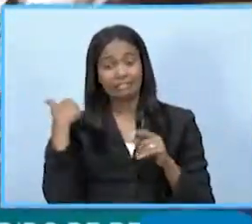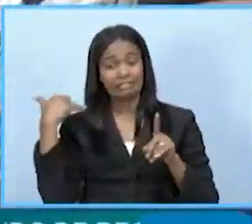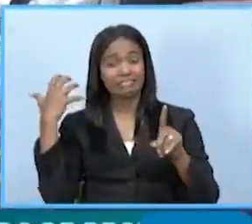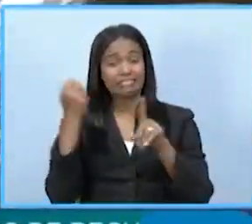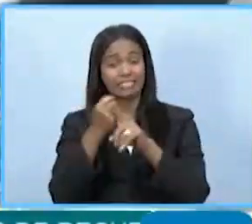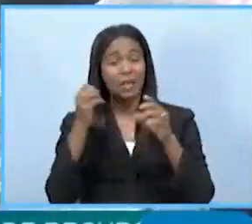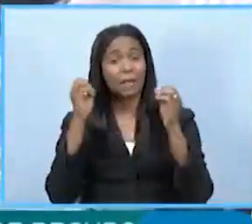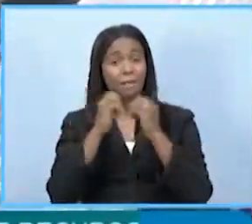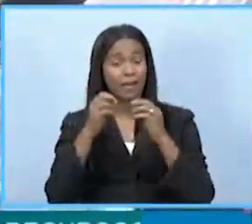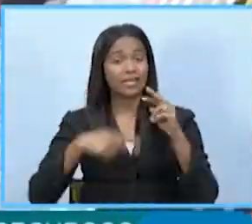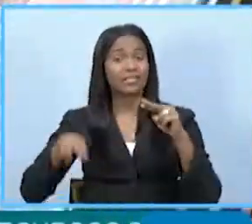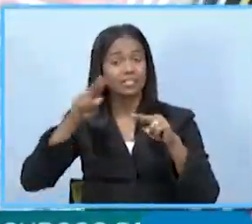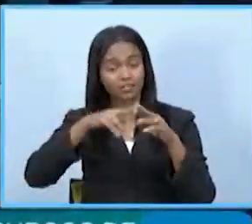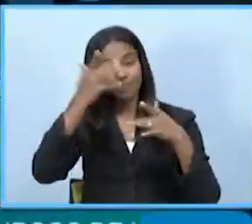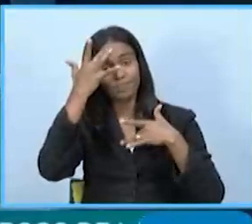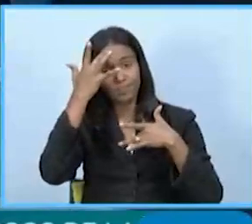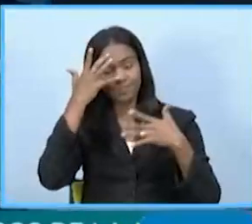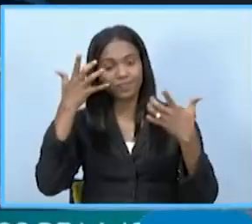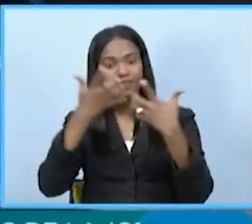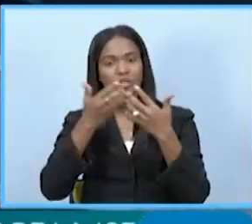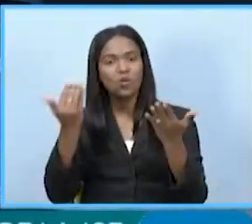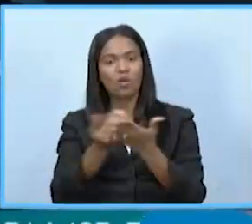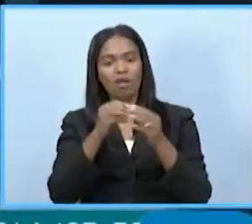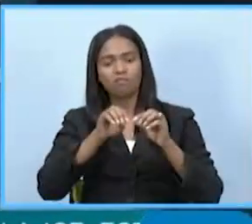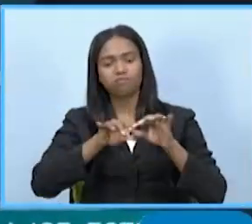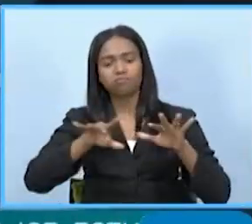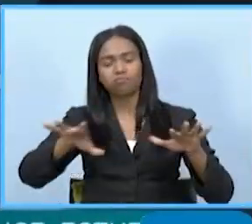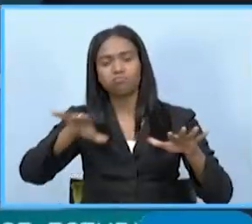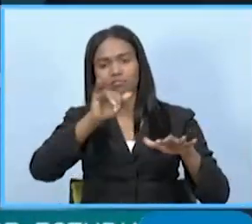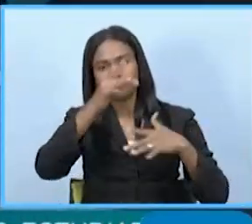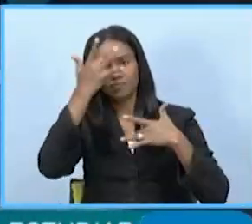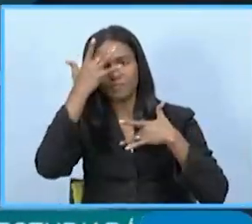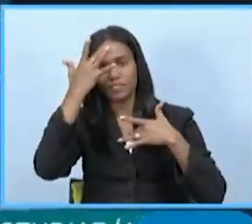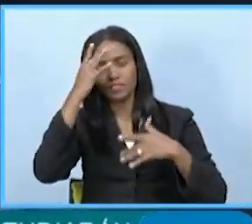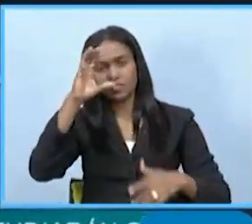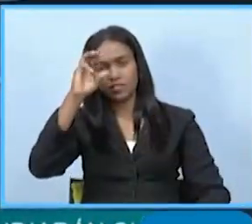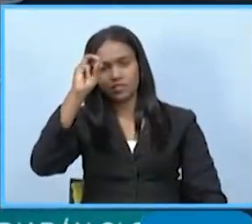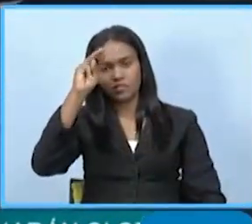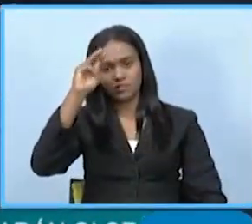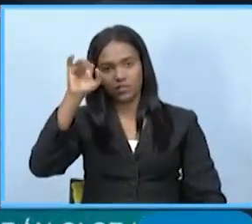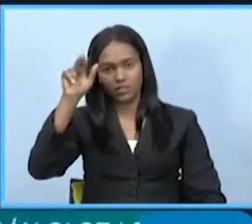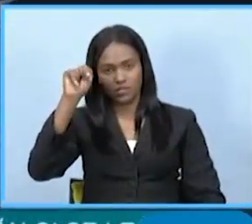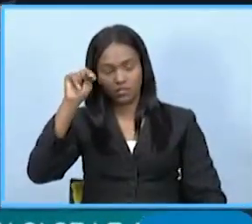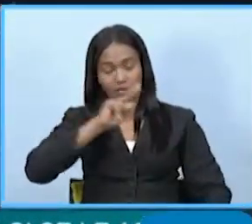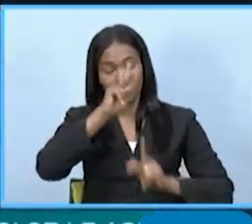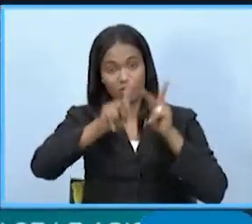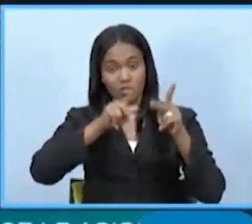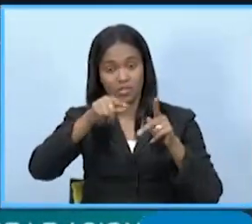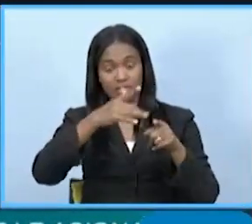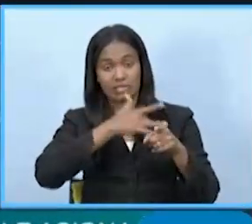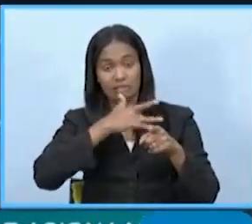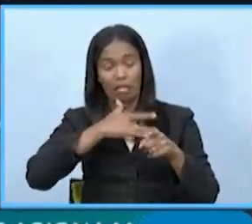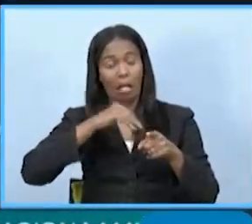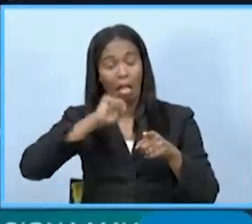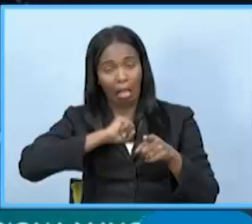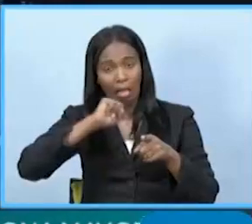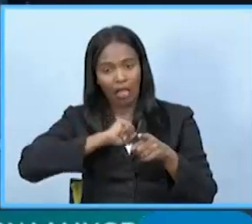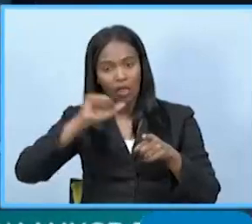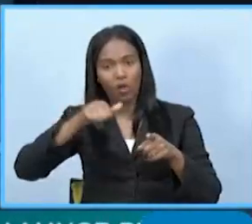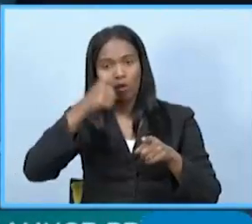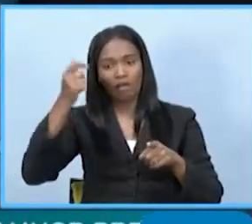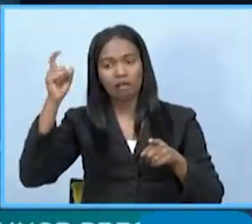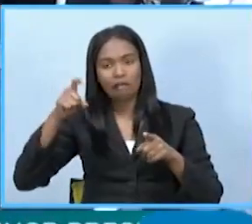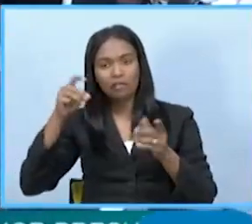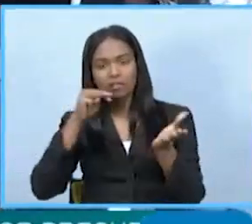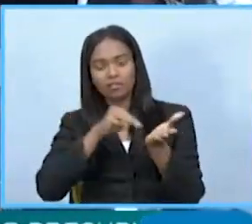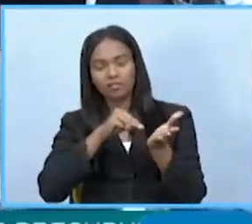de casos atribuidos a la circulación de la nueva subvariante Omicron. Pacientes con síntomas gripales y otros por